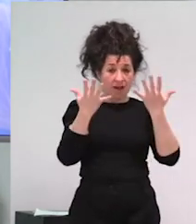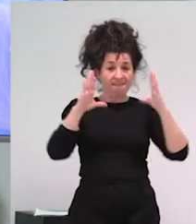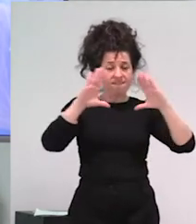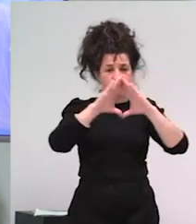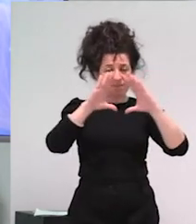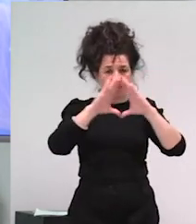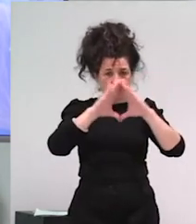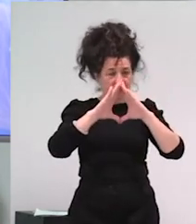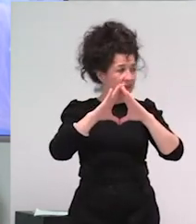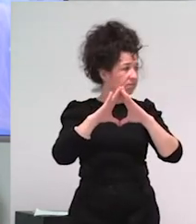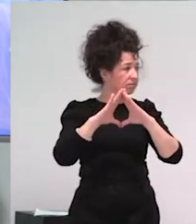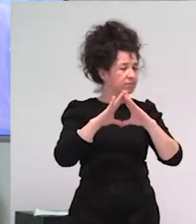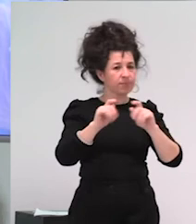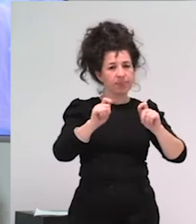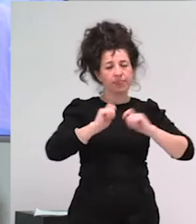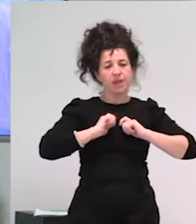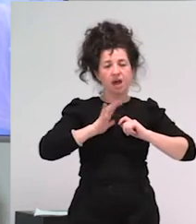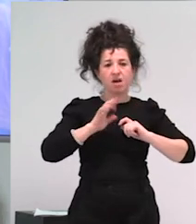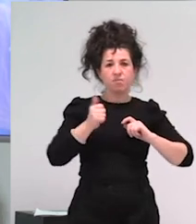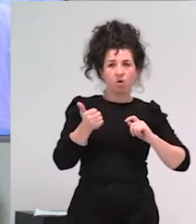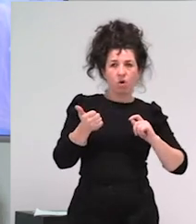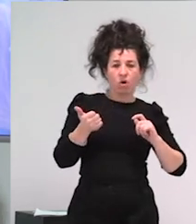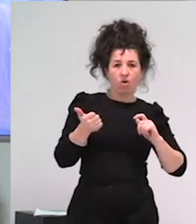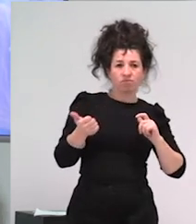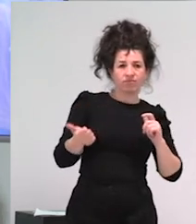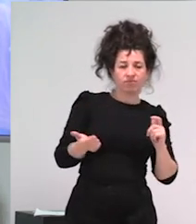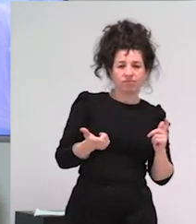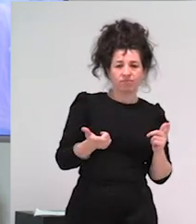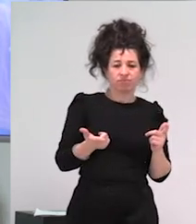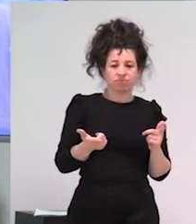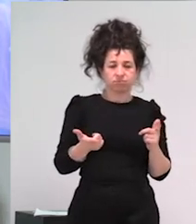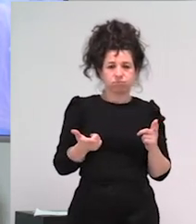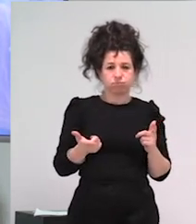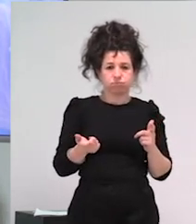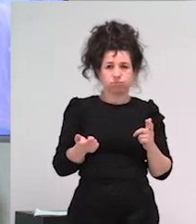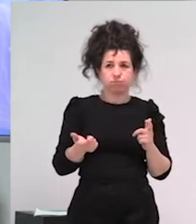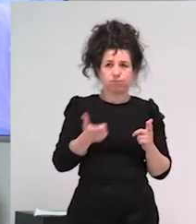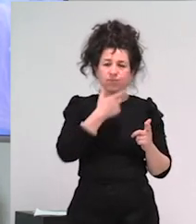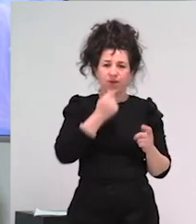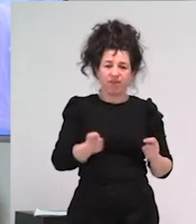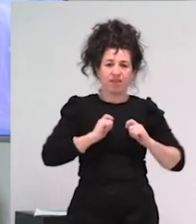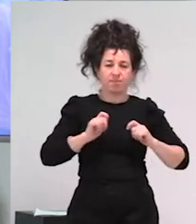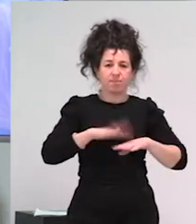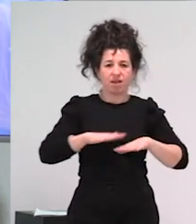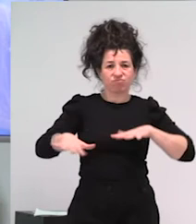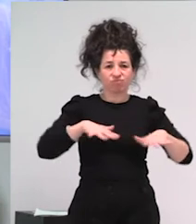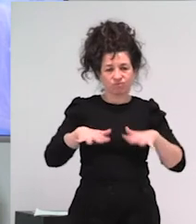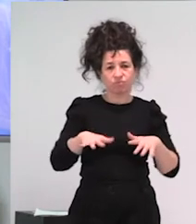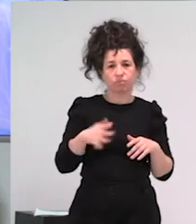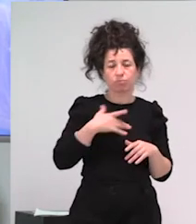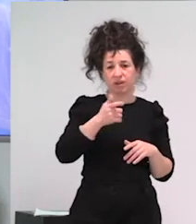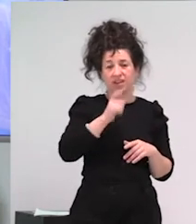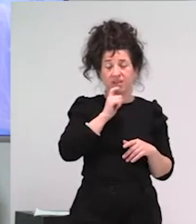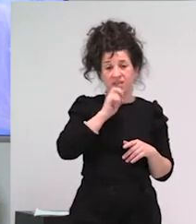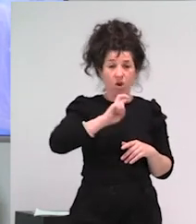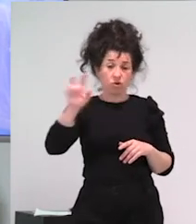margen de acción de una manera que difícilmente se hubiera podido dar en otros lugares o,